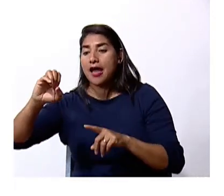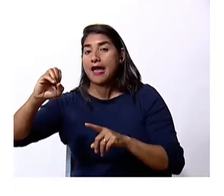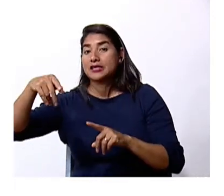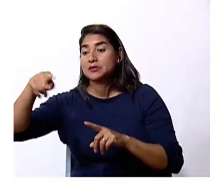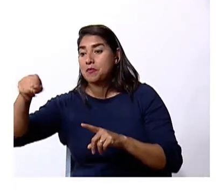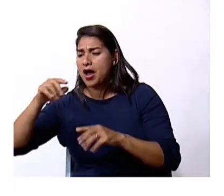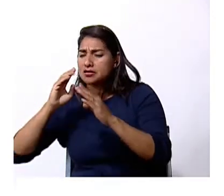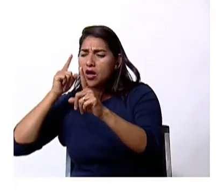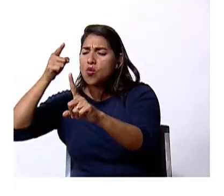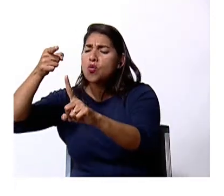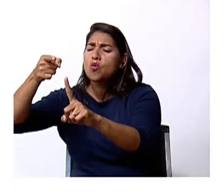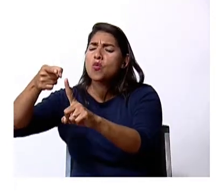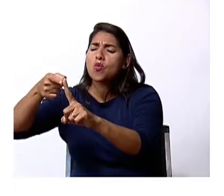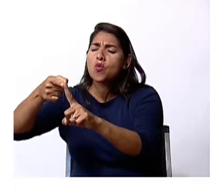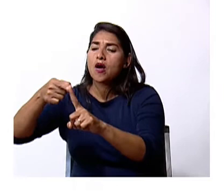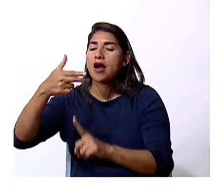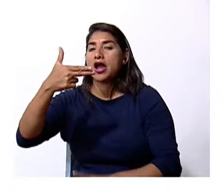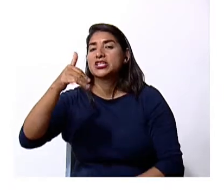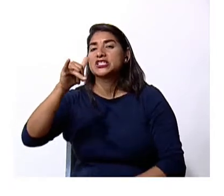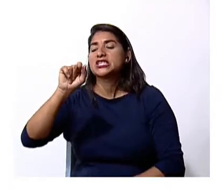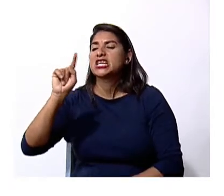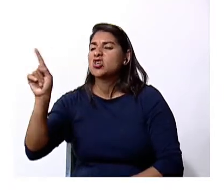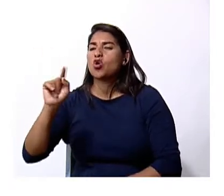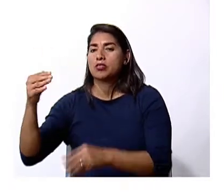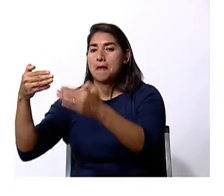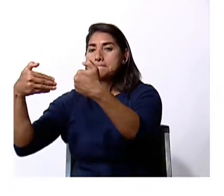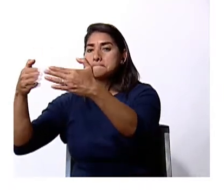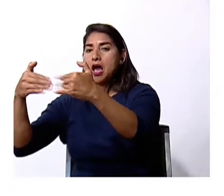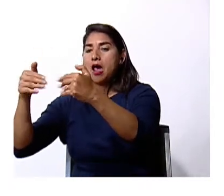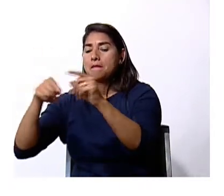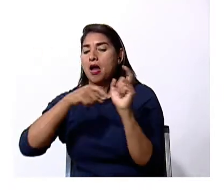con destino a Chiriquí.